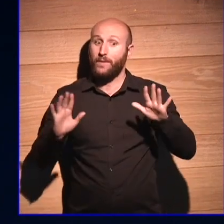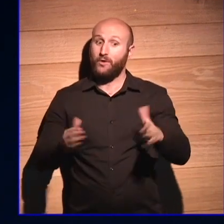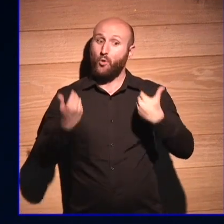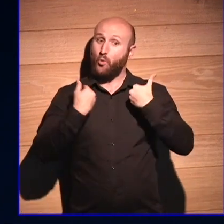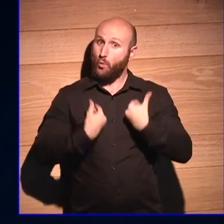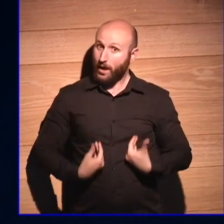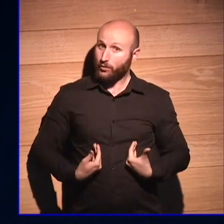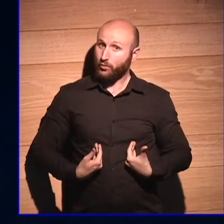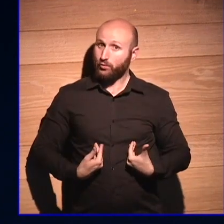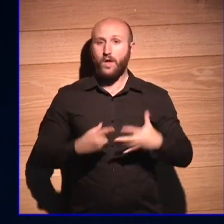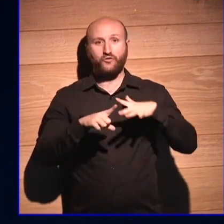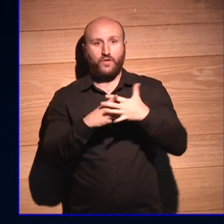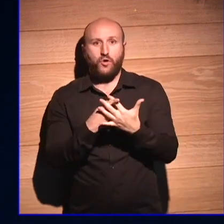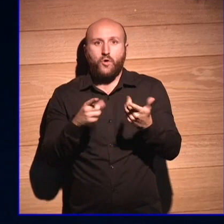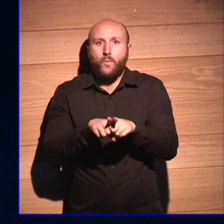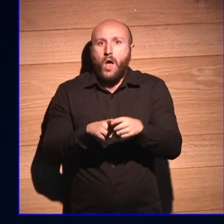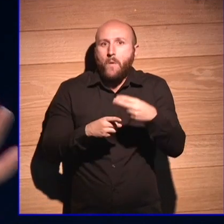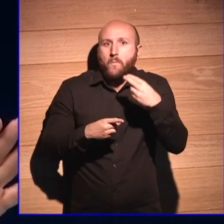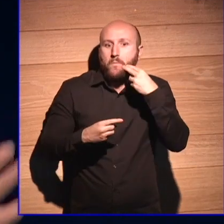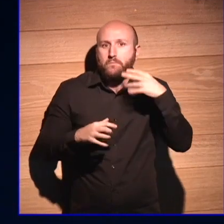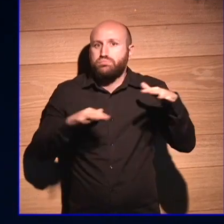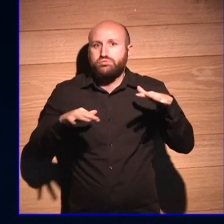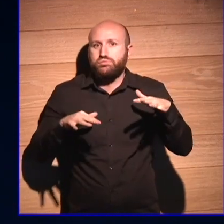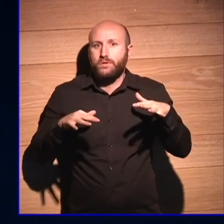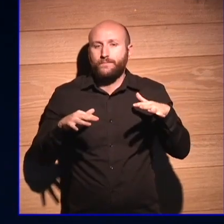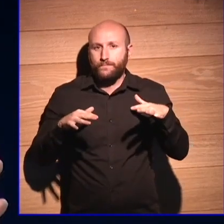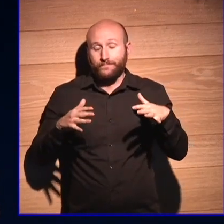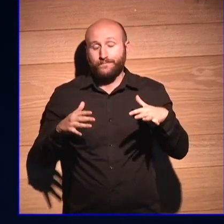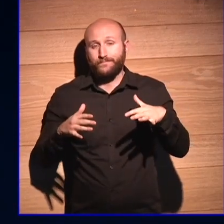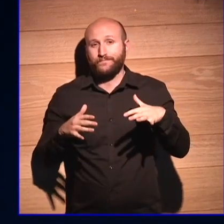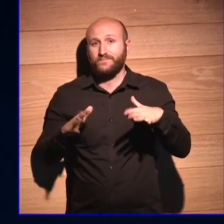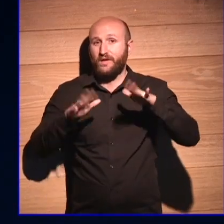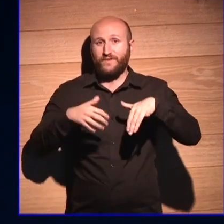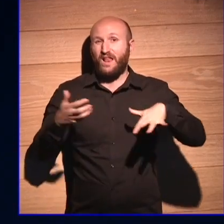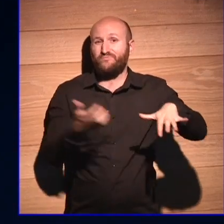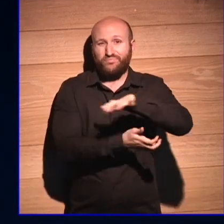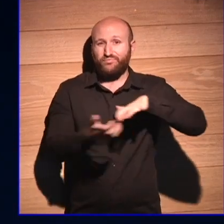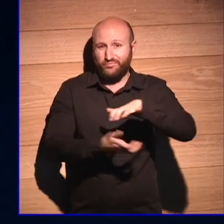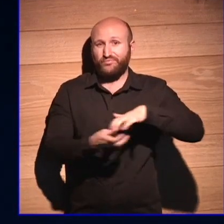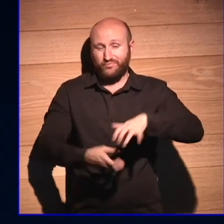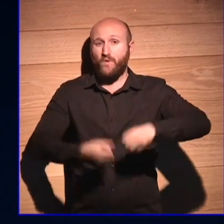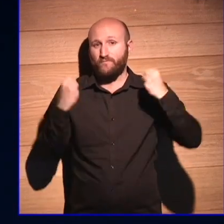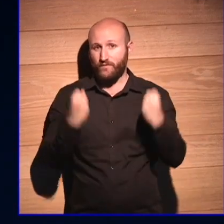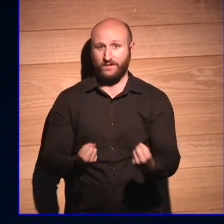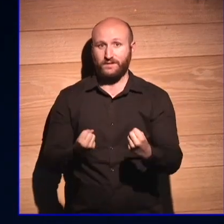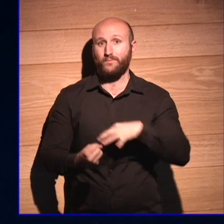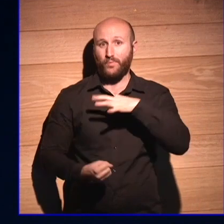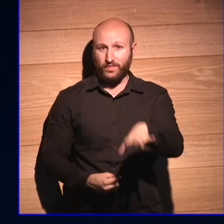humano, en una situación de pánico, pues es capaz de los desastres más grandes. Pero yo